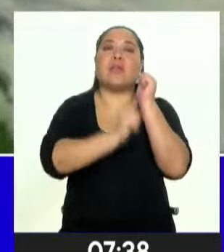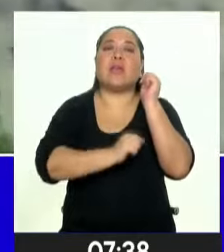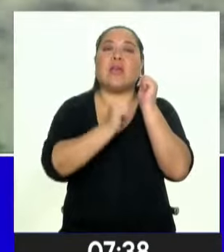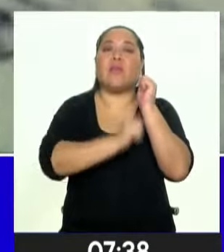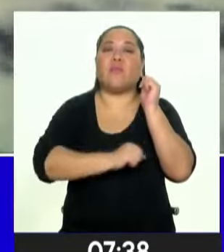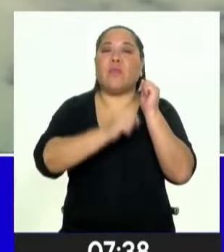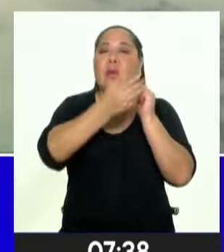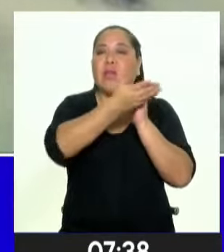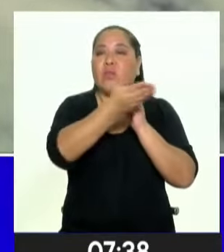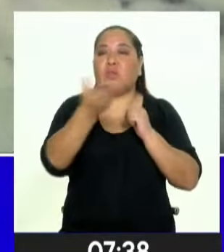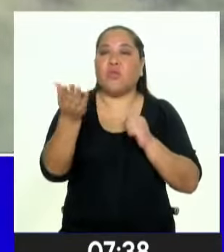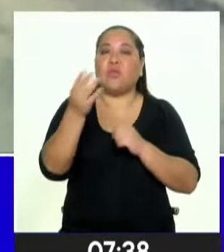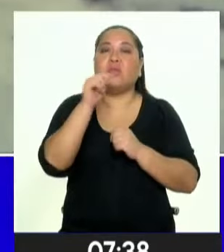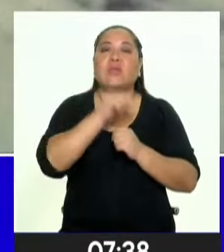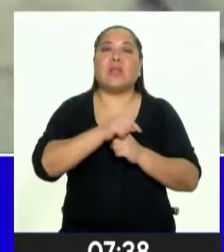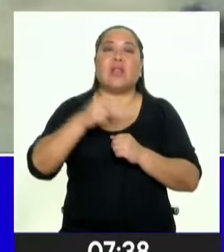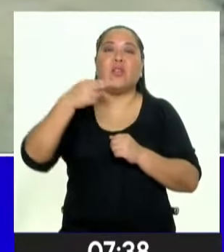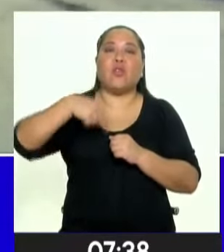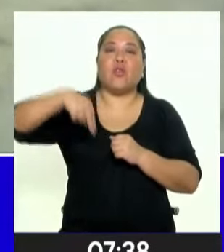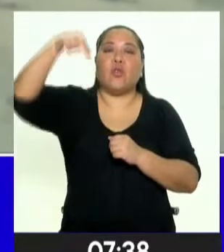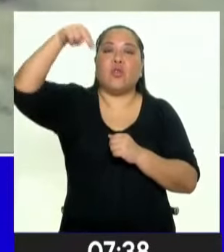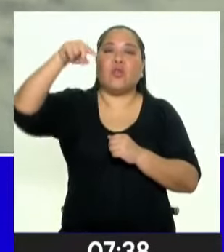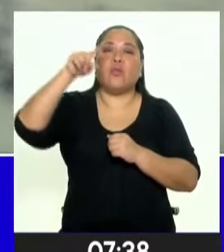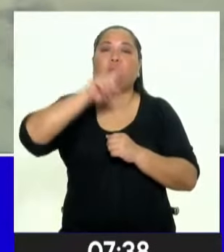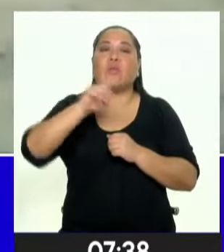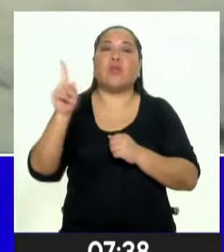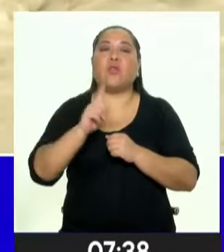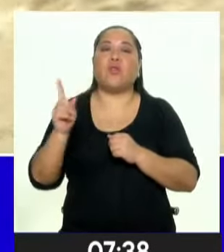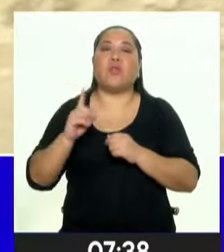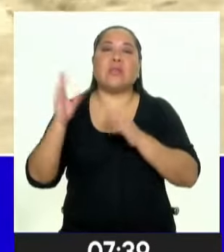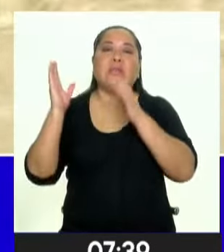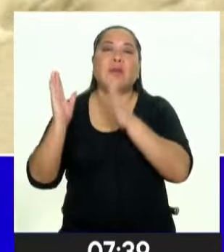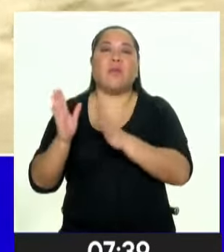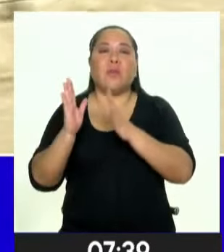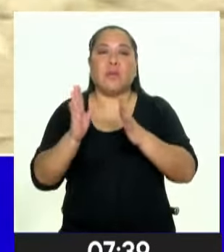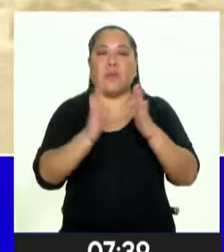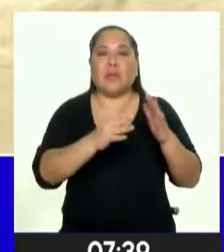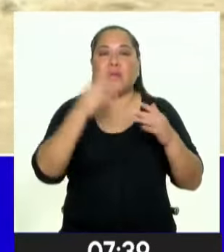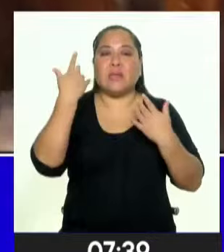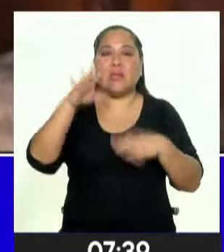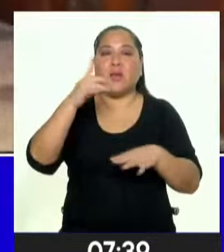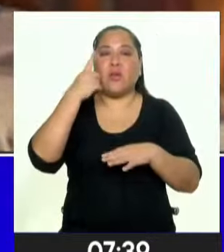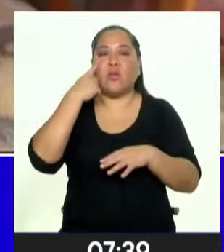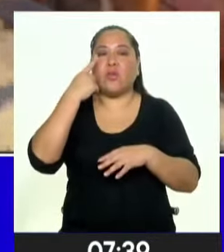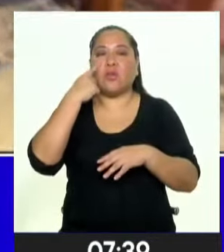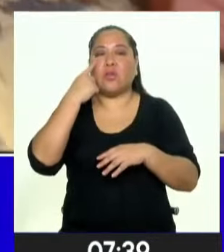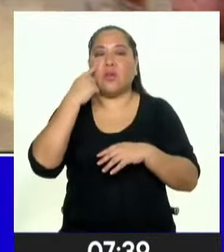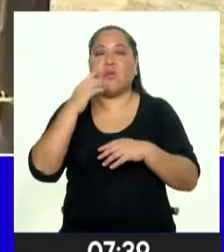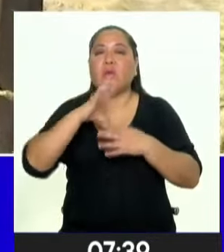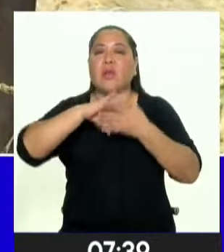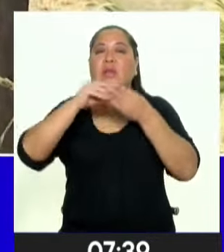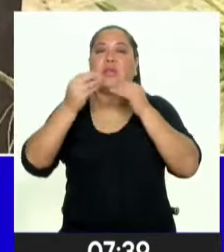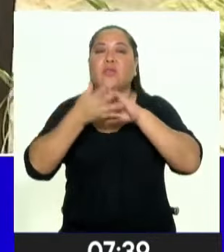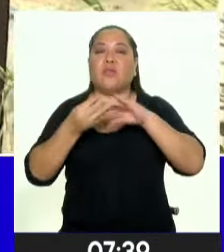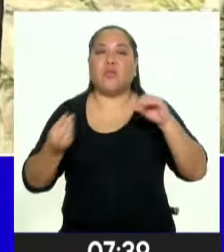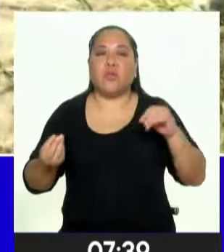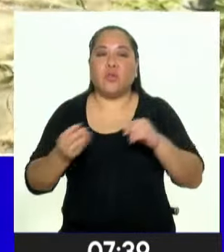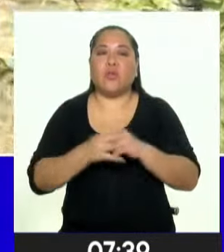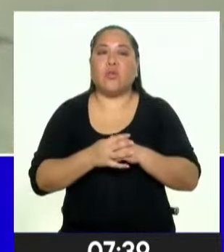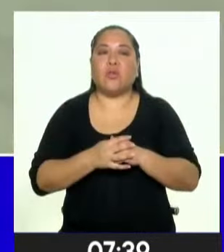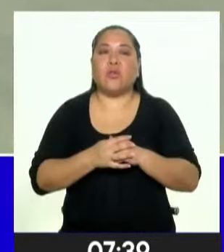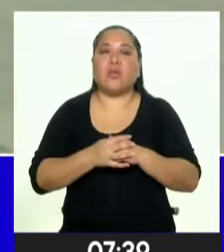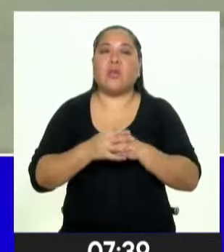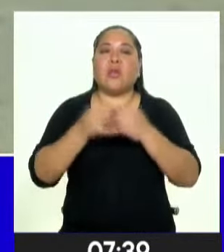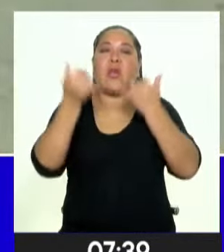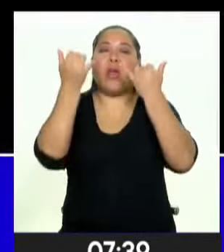porque una vez más No estuvieron preparados No ya conocemos bien la historia no voy a entrar al detalle y es por eso que